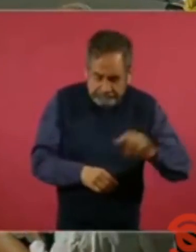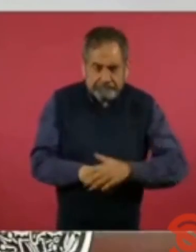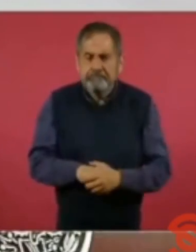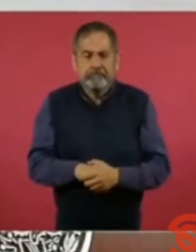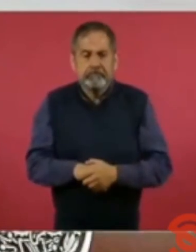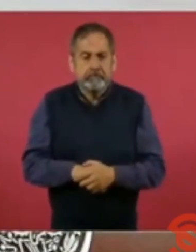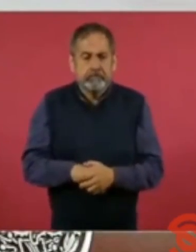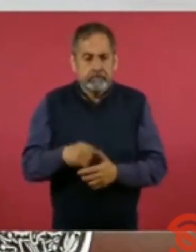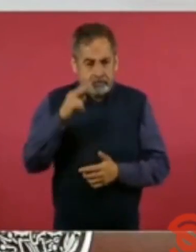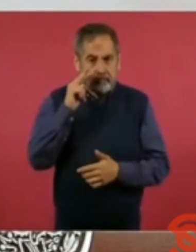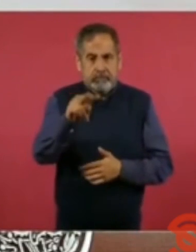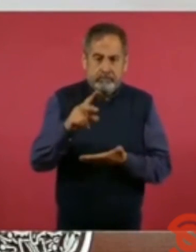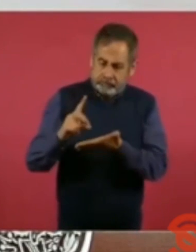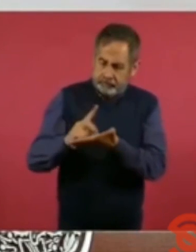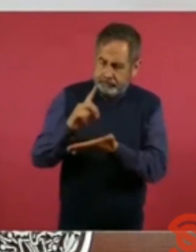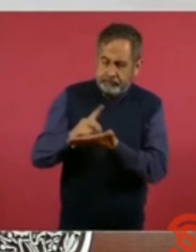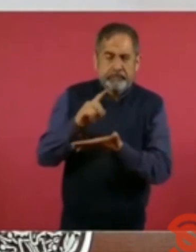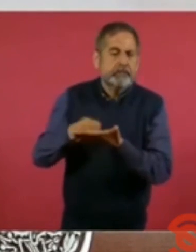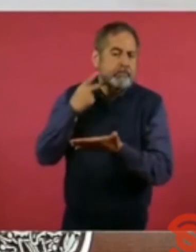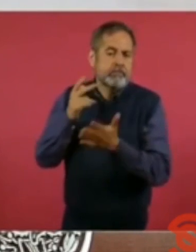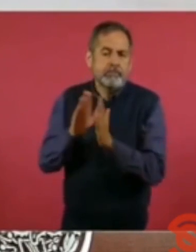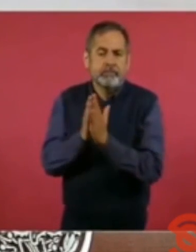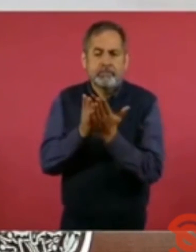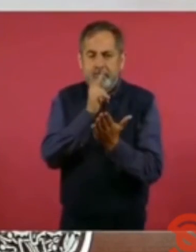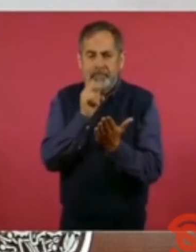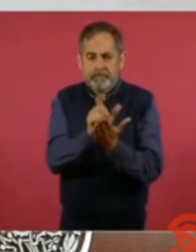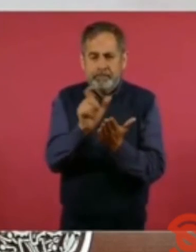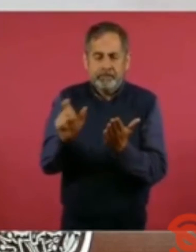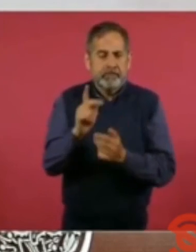Nada más que se ve como algo